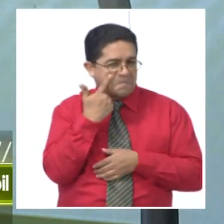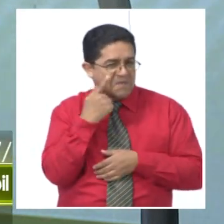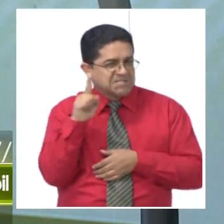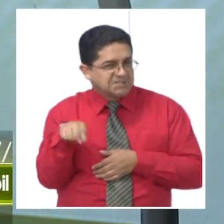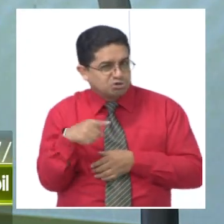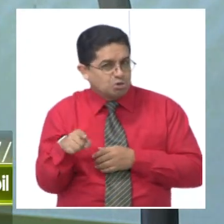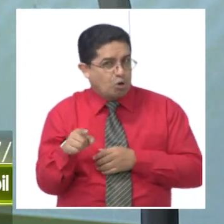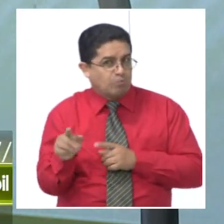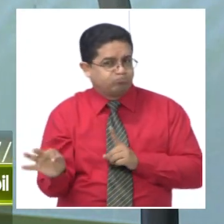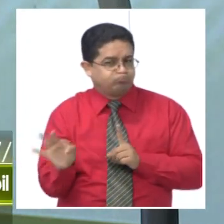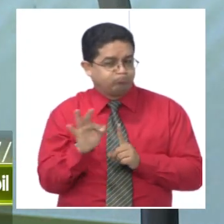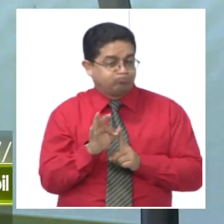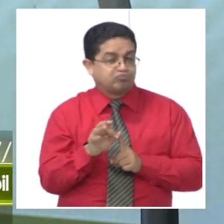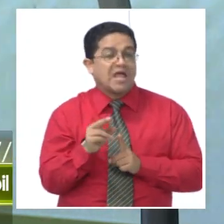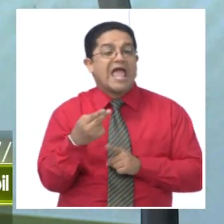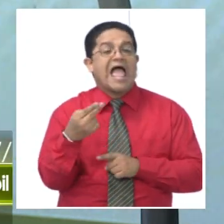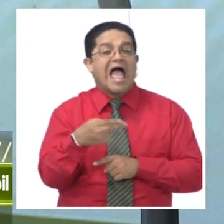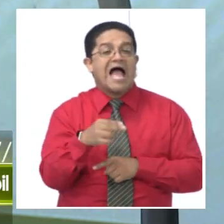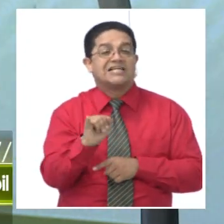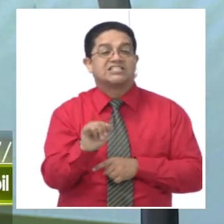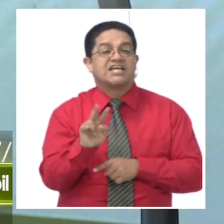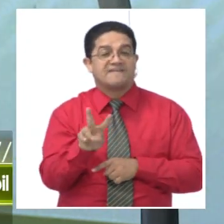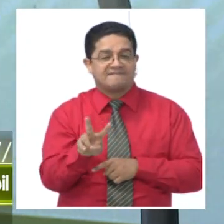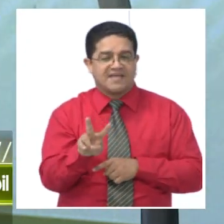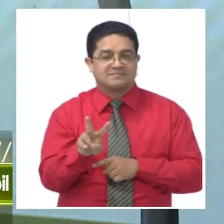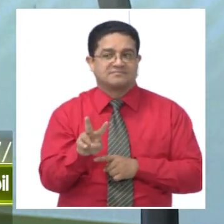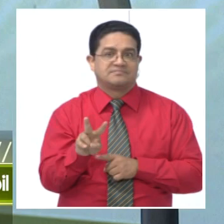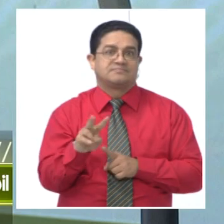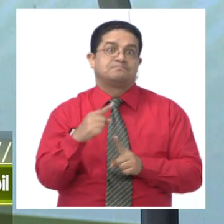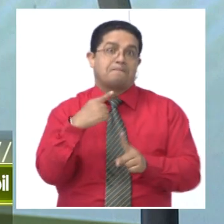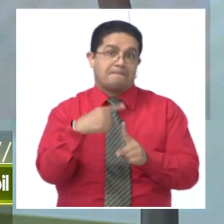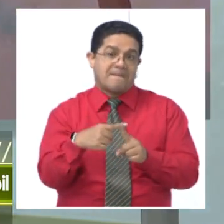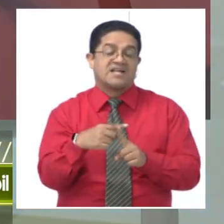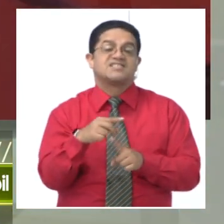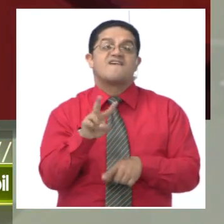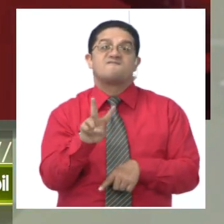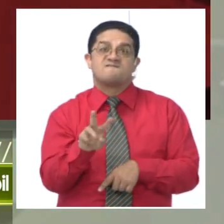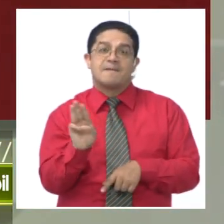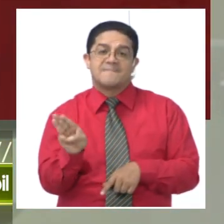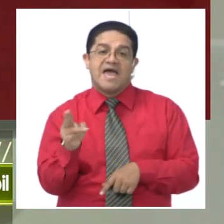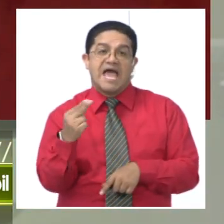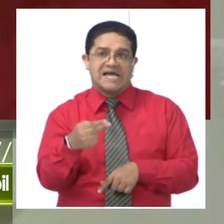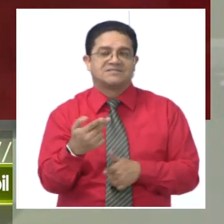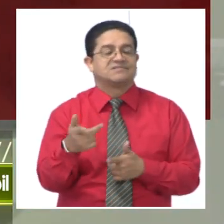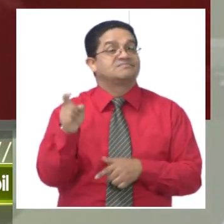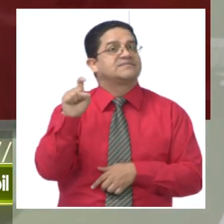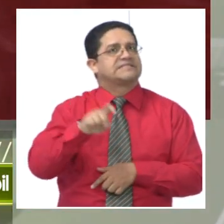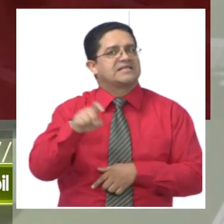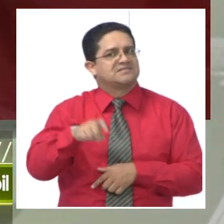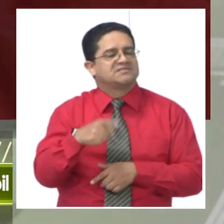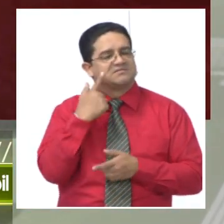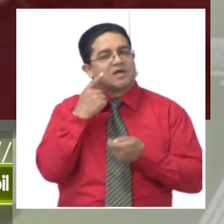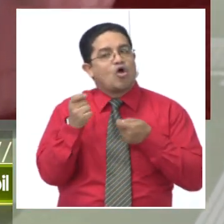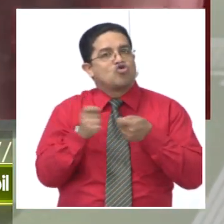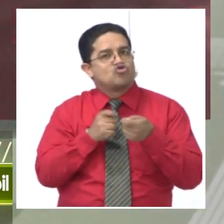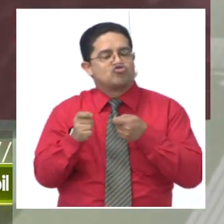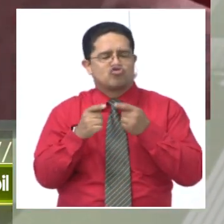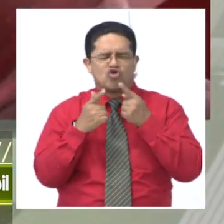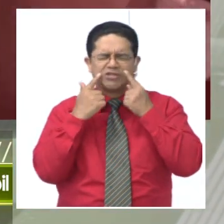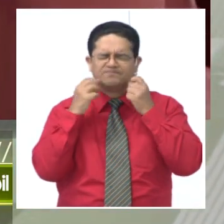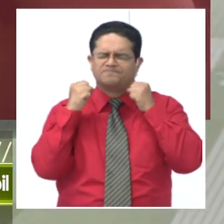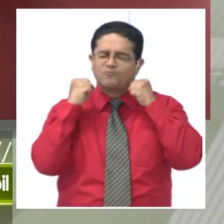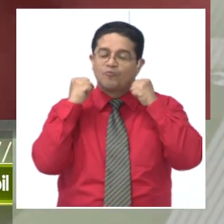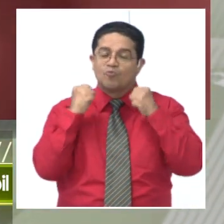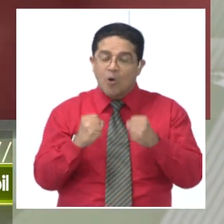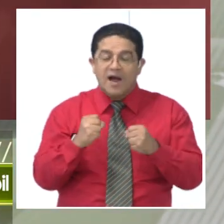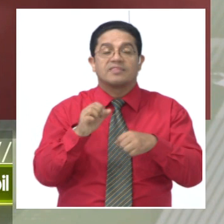Porque acorta ese tiempo de progresión. O sea, yo tener VPH y HIV es una paciente que requiere un manejo muchísimo más agresivo, porque